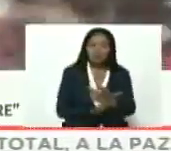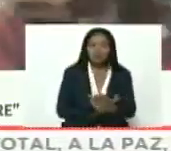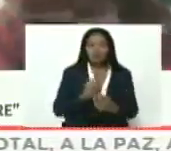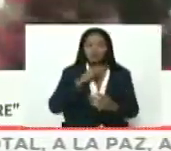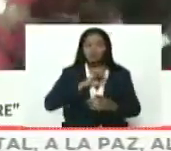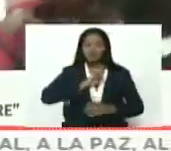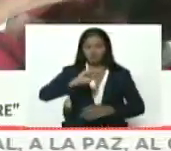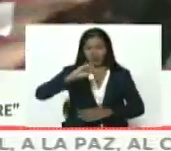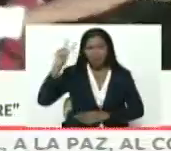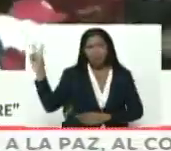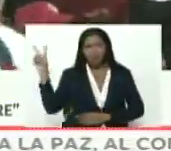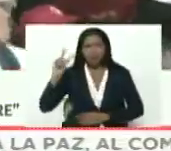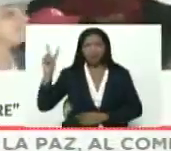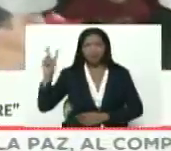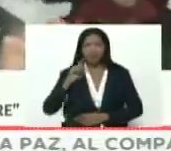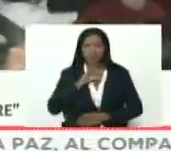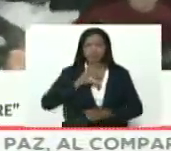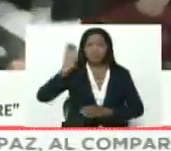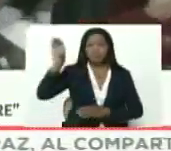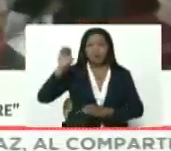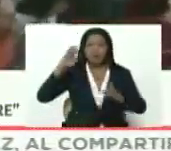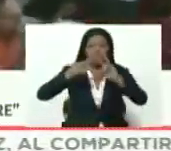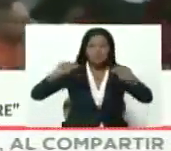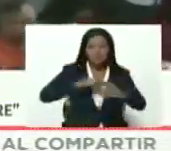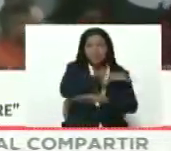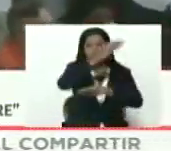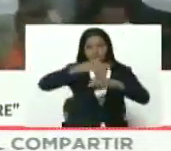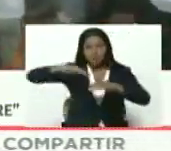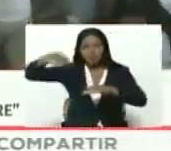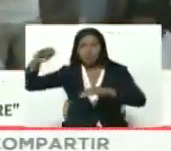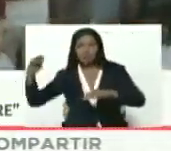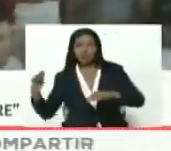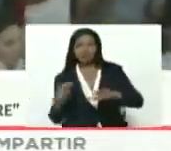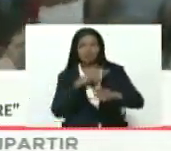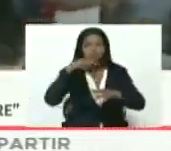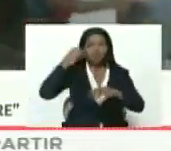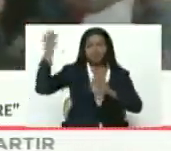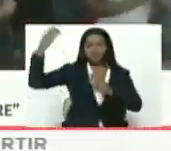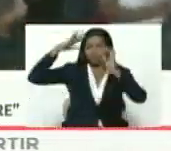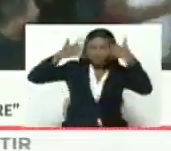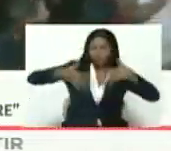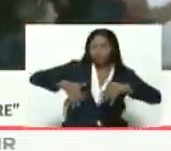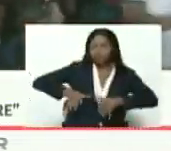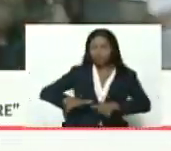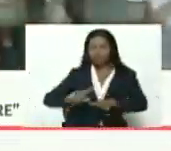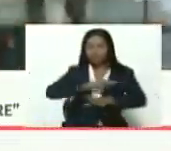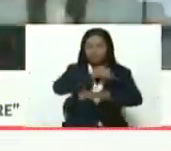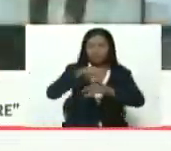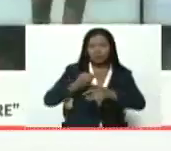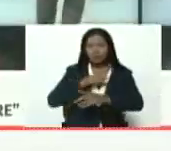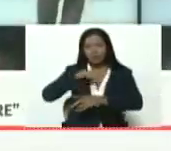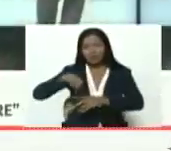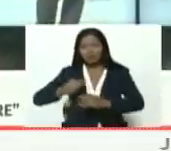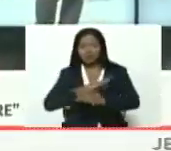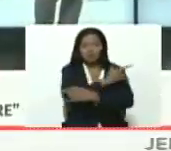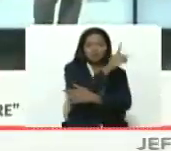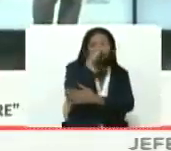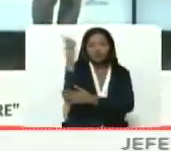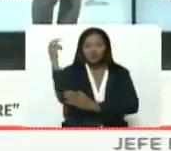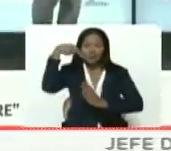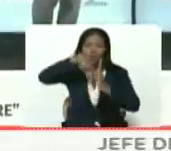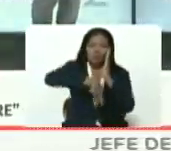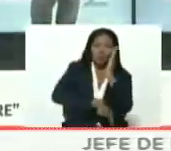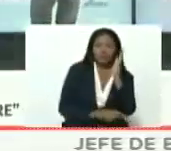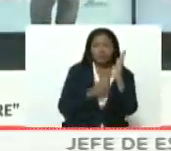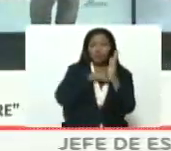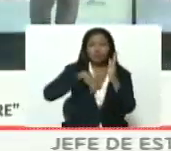de Venezuela. Un país con desierto y montaña, lo rico del sol que nos baña, en nuestra selva profunda y